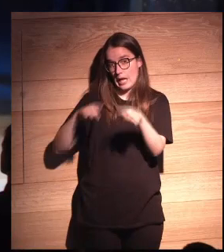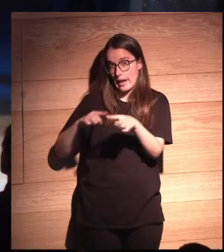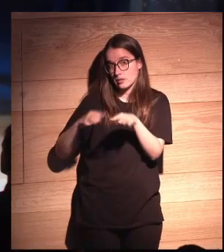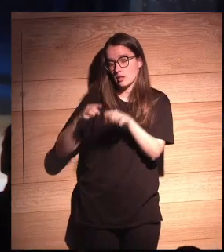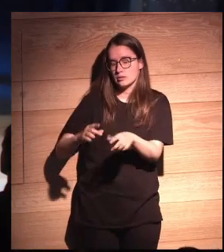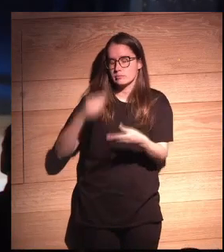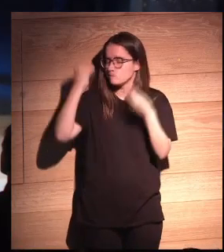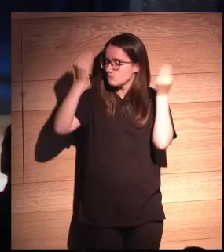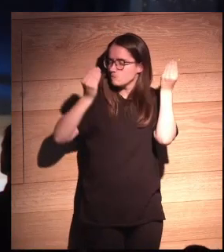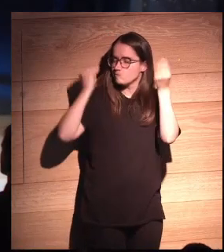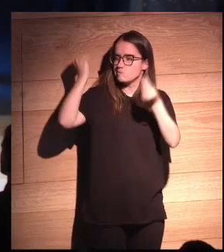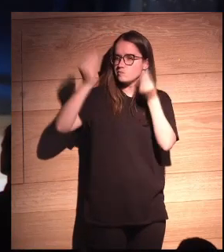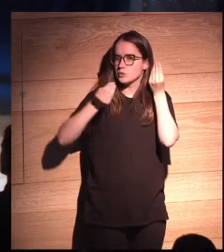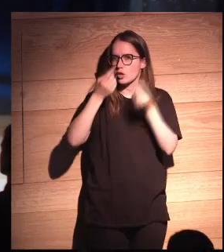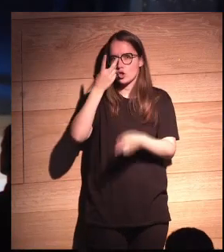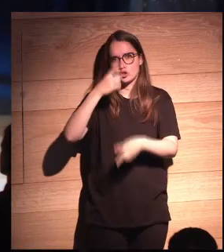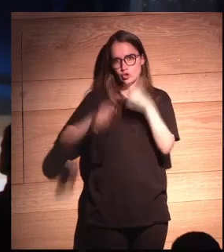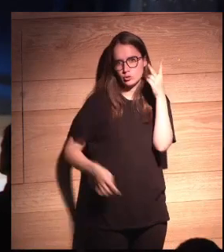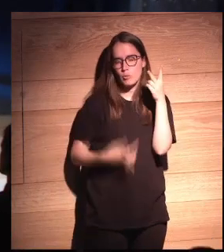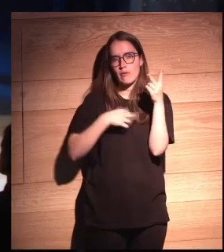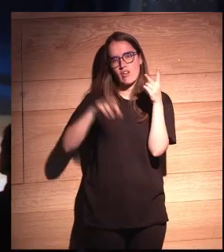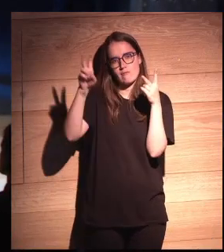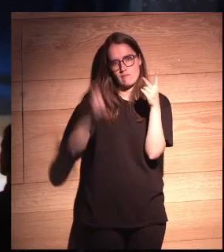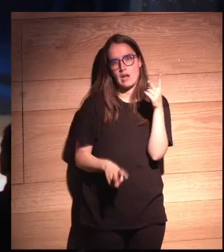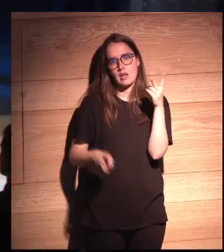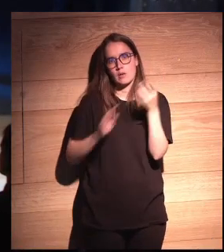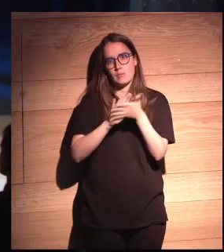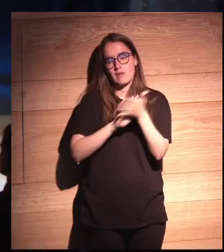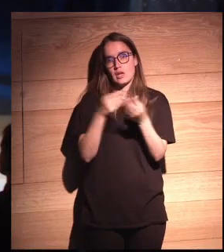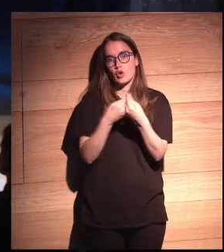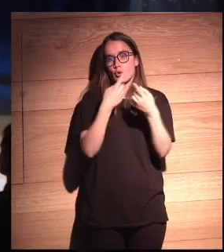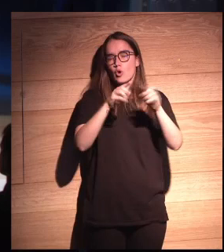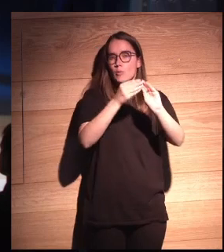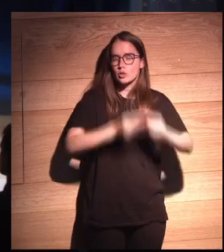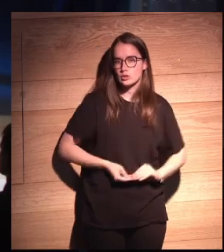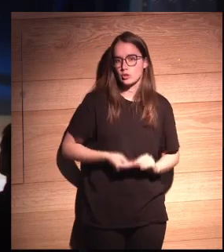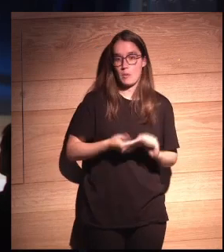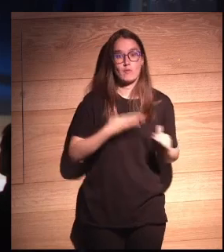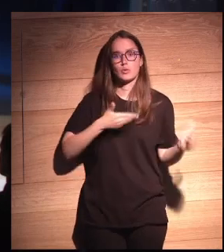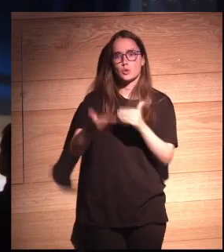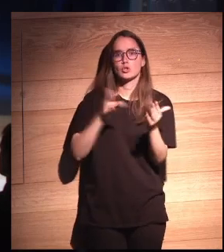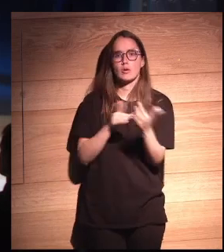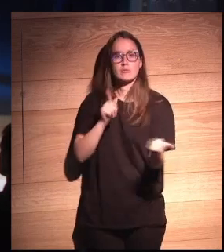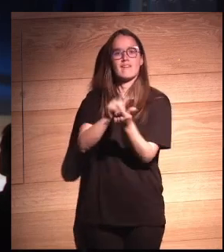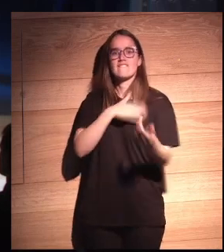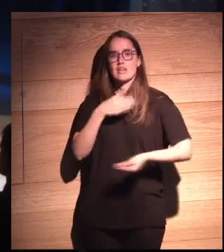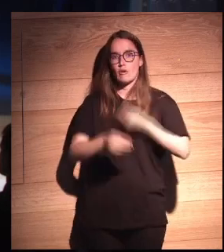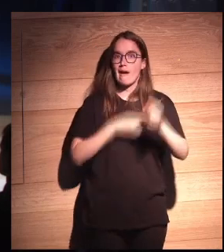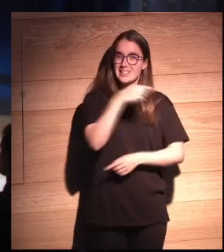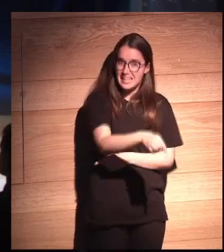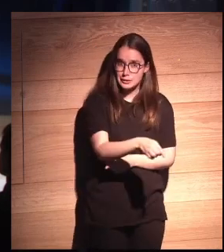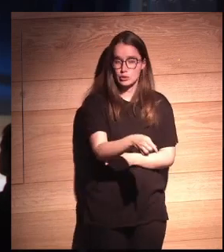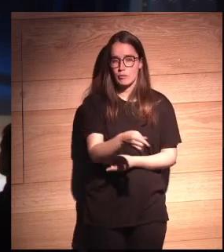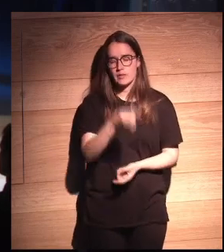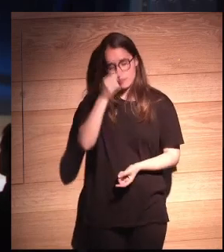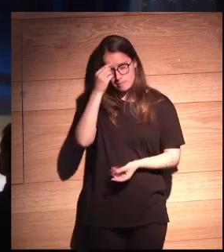Eso me hizo pensar en que había un par de cosas que yo creo que pueden ser útiles al momento de hablar con un compositor. La próxima vez que se enfrenten a él y le diga, mira, yo quiero que hagas esto, pues